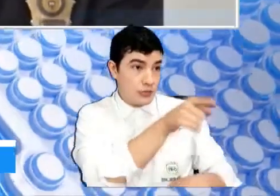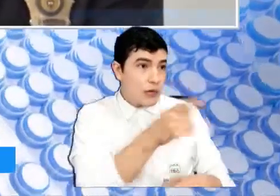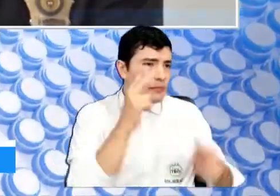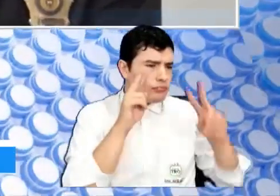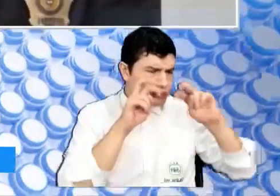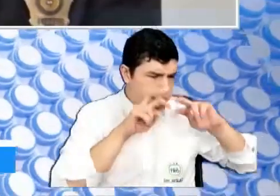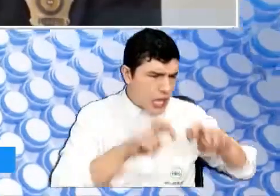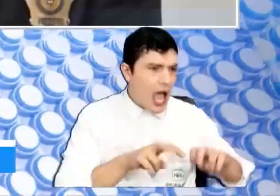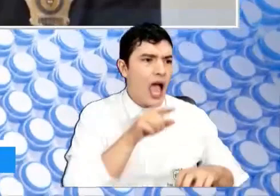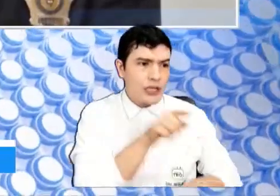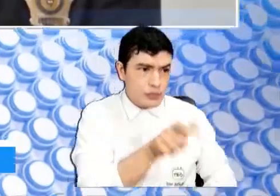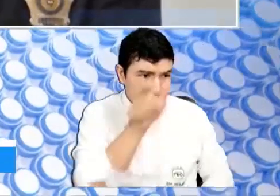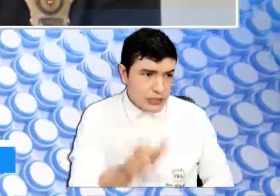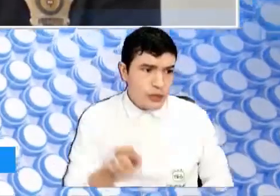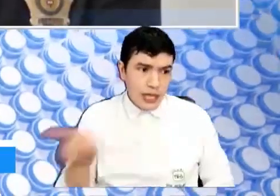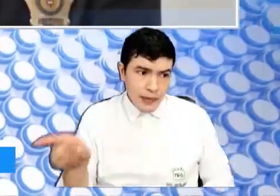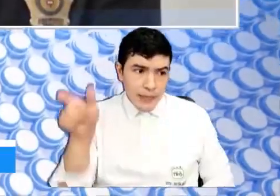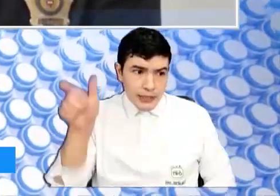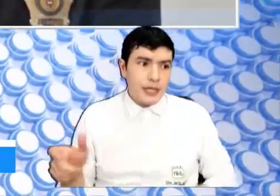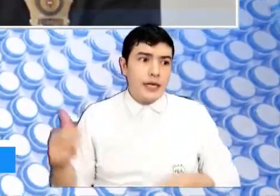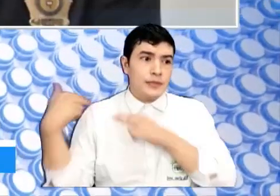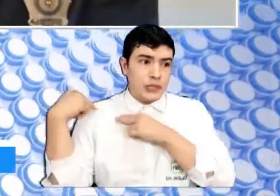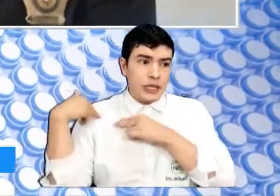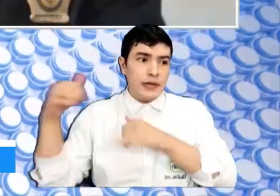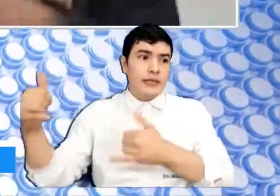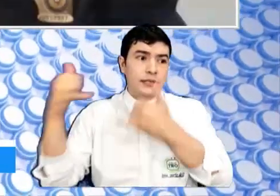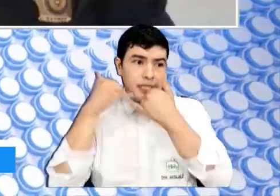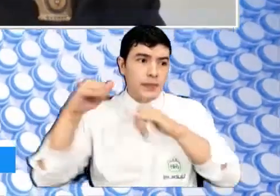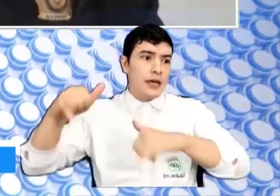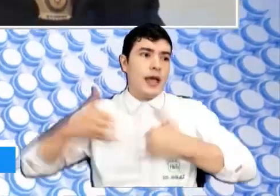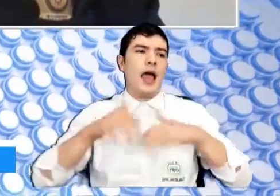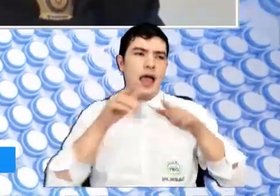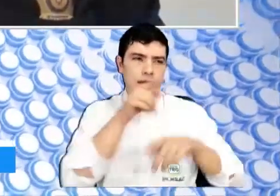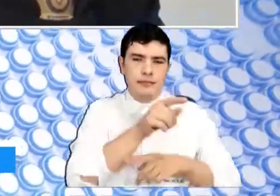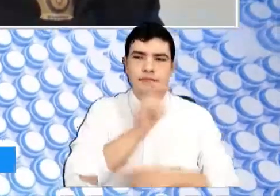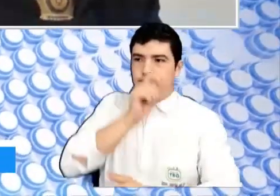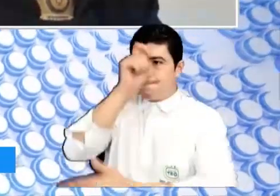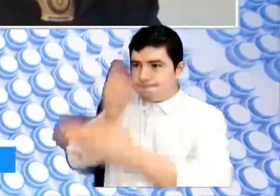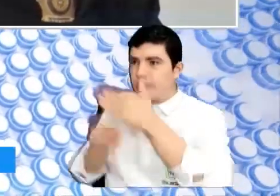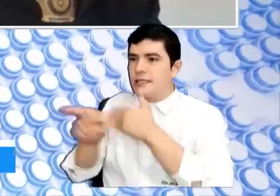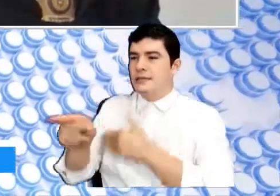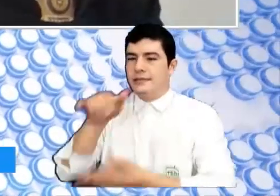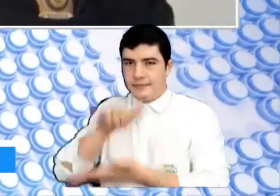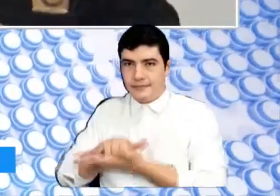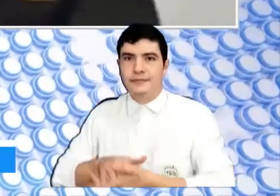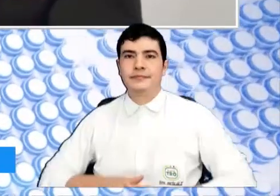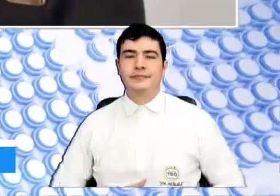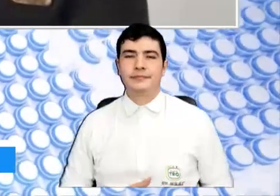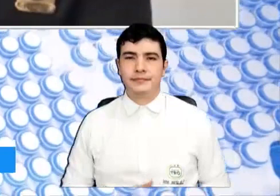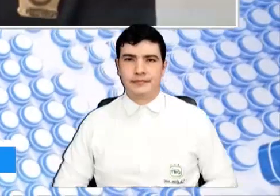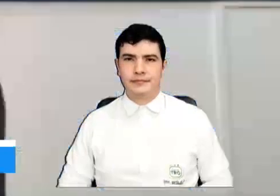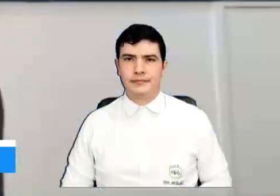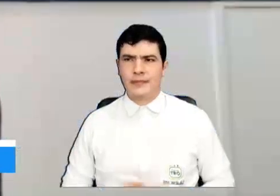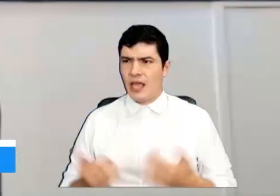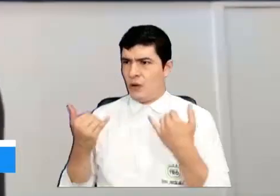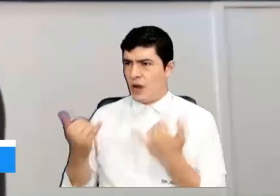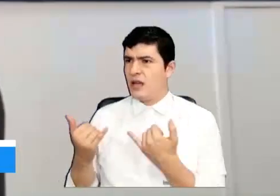está presentando por ciertos ciudadanos que no entienden el verdadero valor de la línea de emergencia, ¿cuál es el llamado que usted le hace a la ciudadanía?